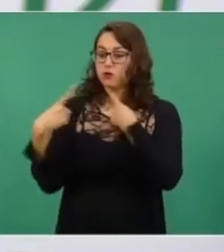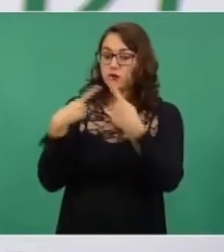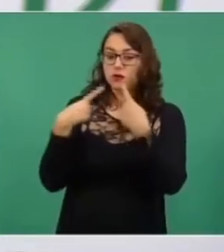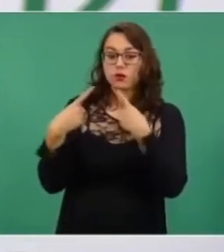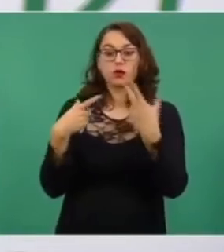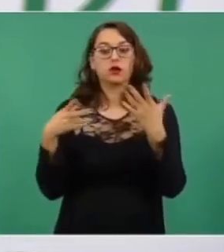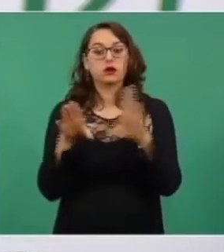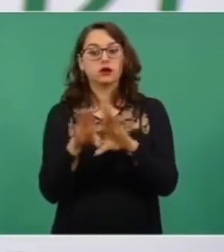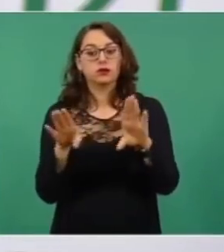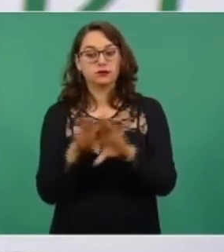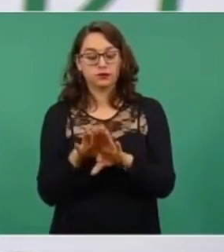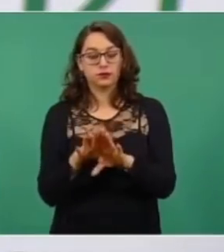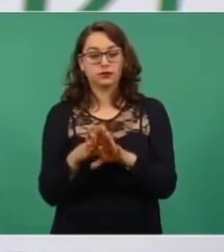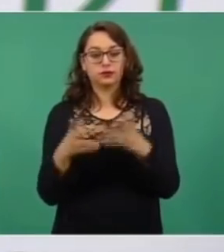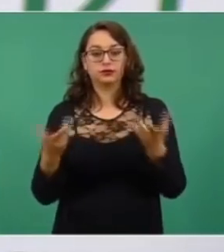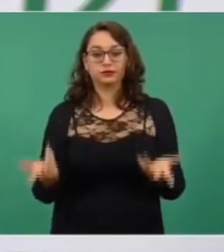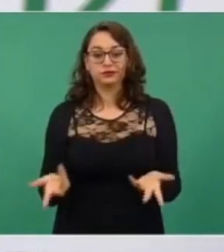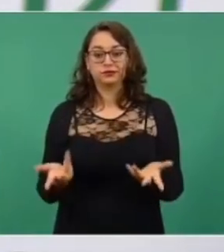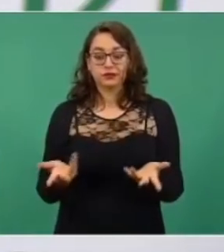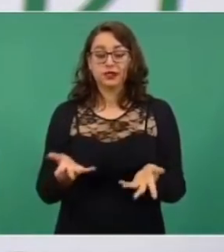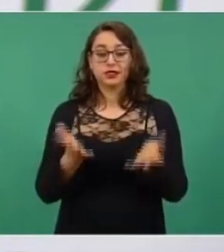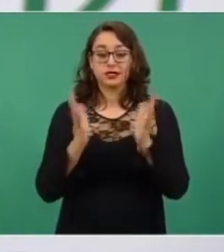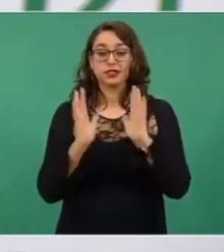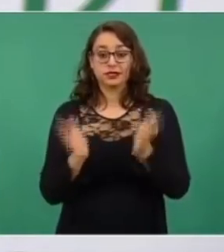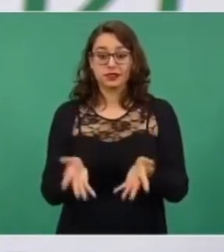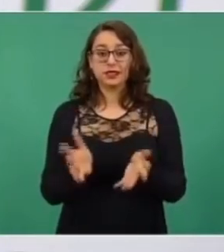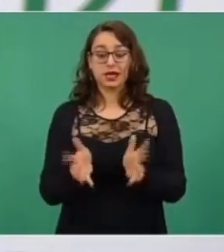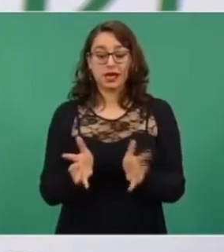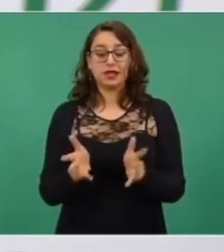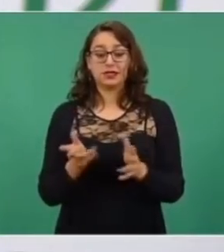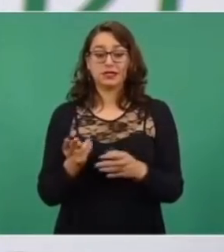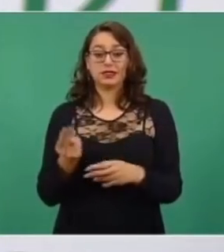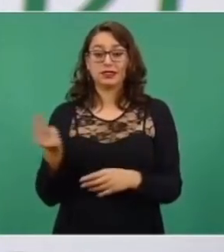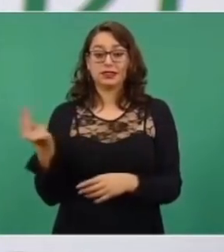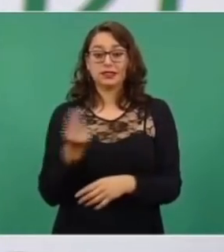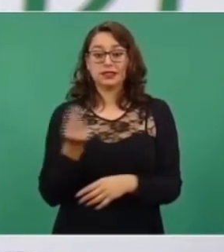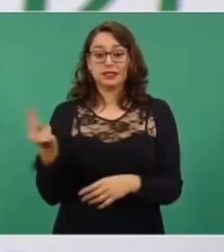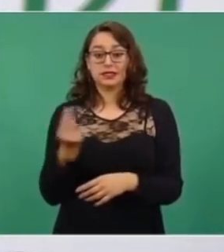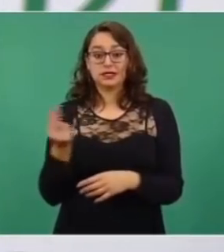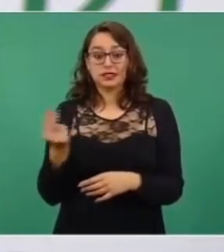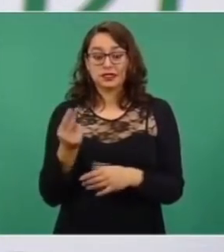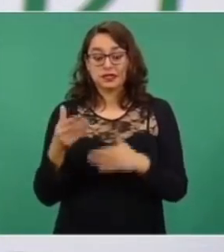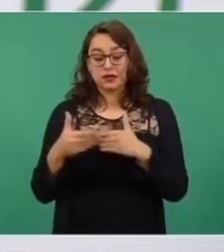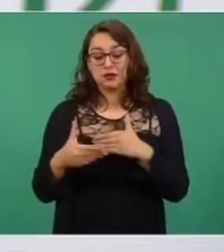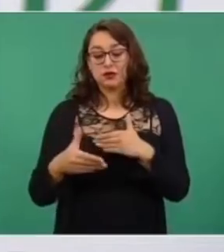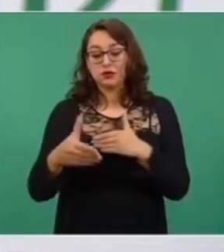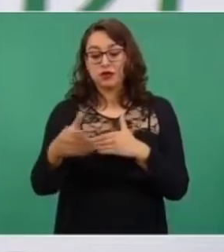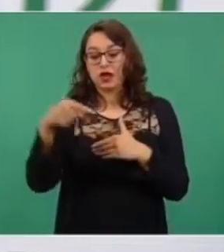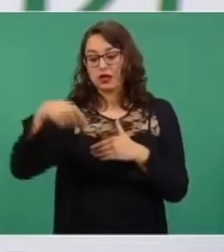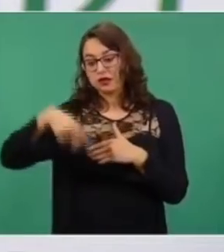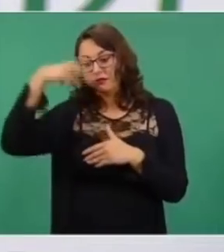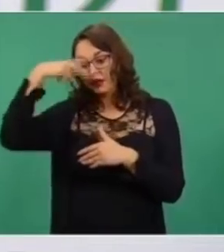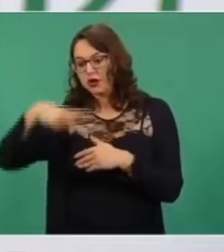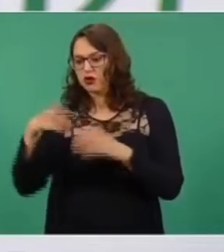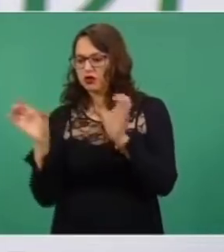Pues ya entramos ahorita en una fase en donde tenemos que ver los tipos de certificados que México